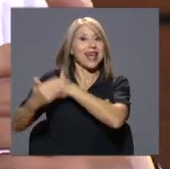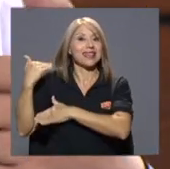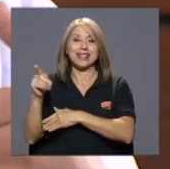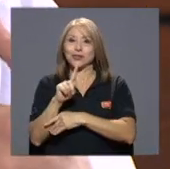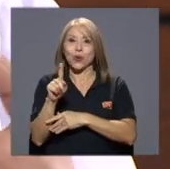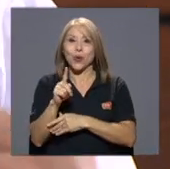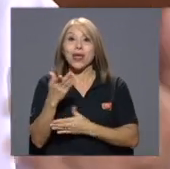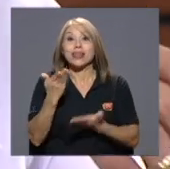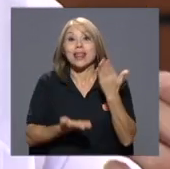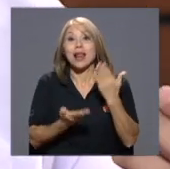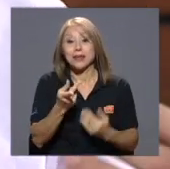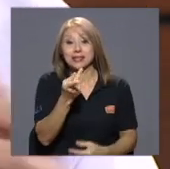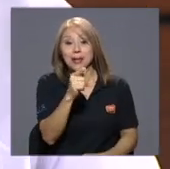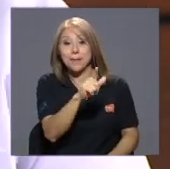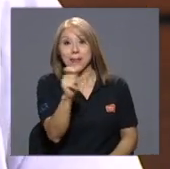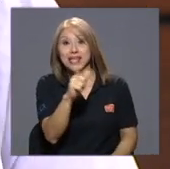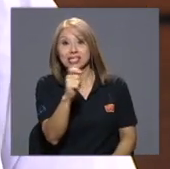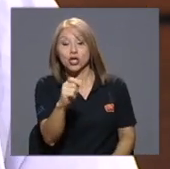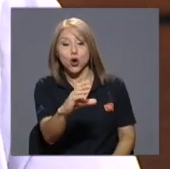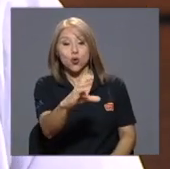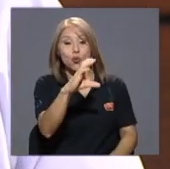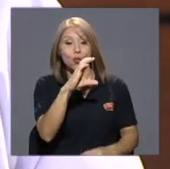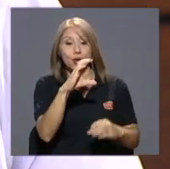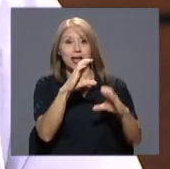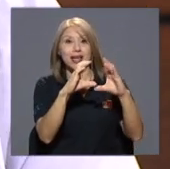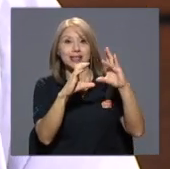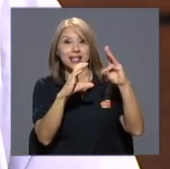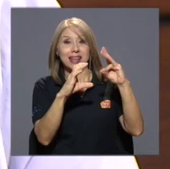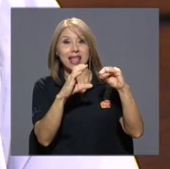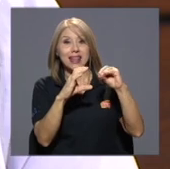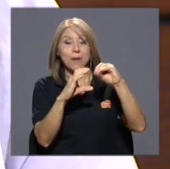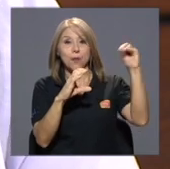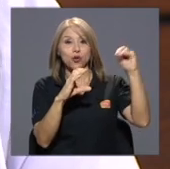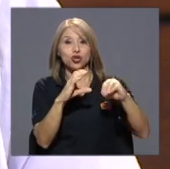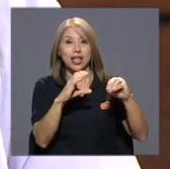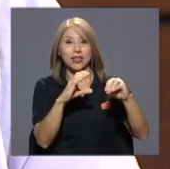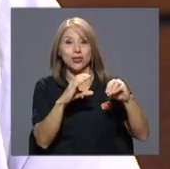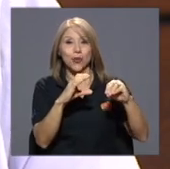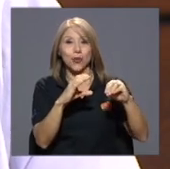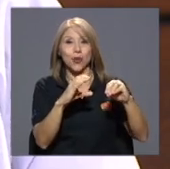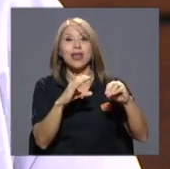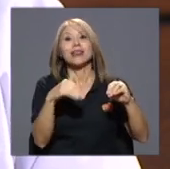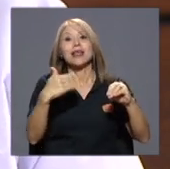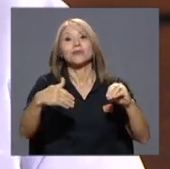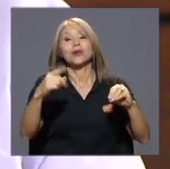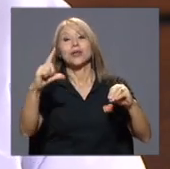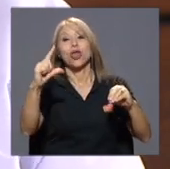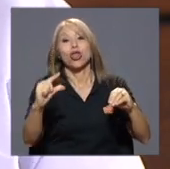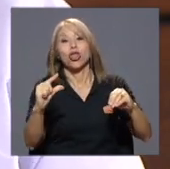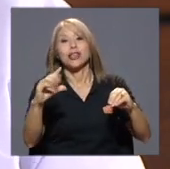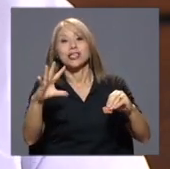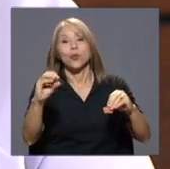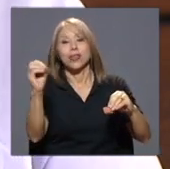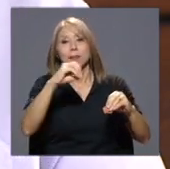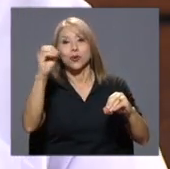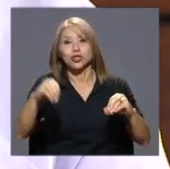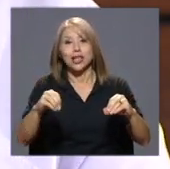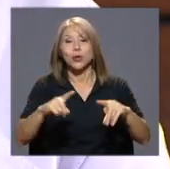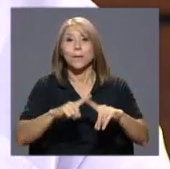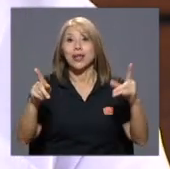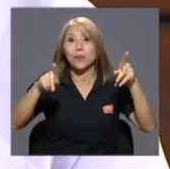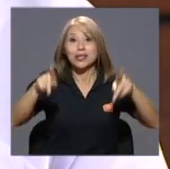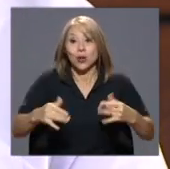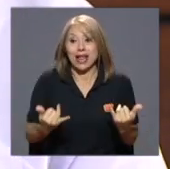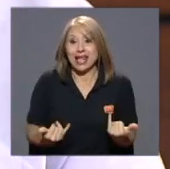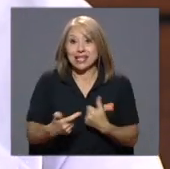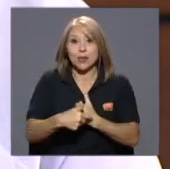70% de su pensión en el futuro, en lugar de lo que pudo haber sido un escenario mucho más deficitario de un 50%. Pero quien en este momento no está